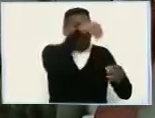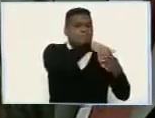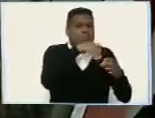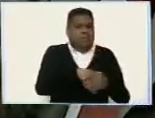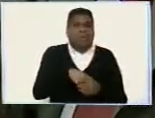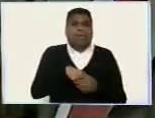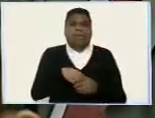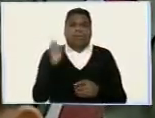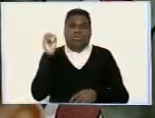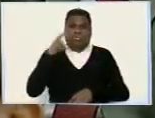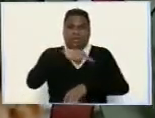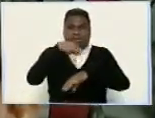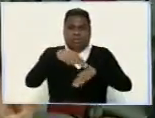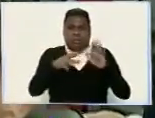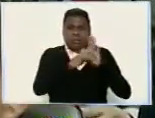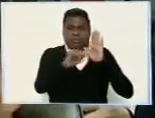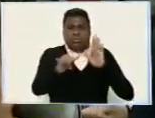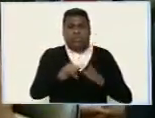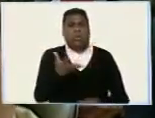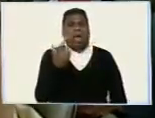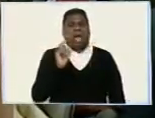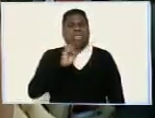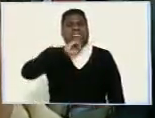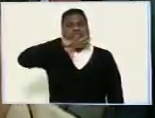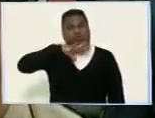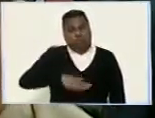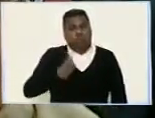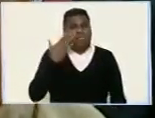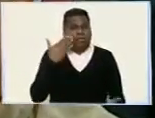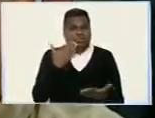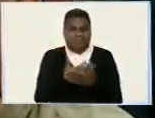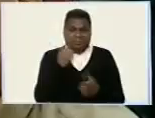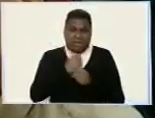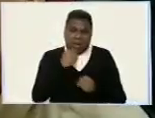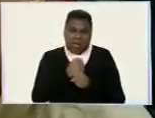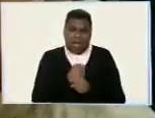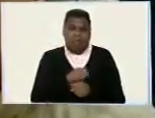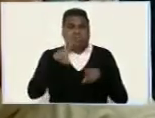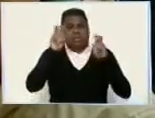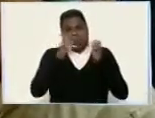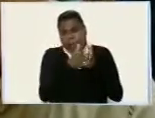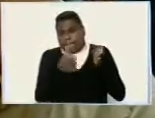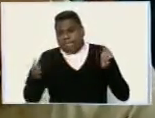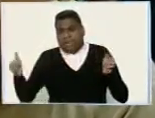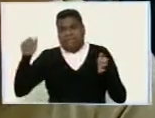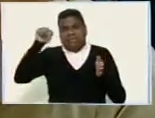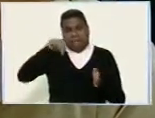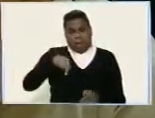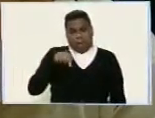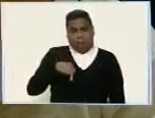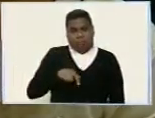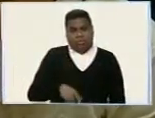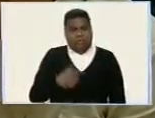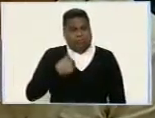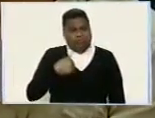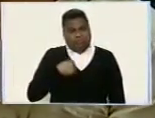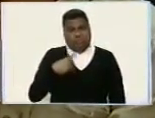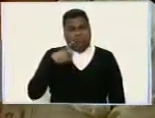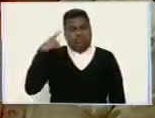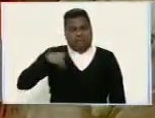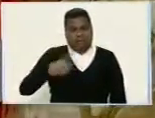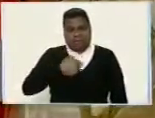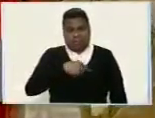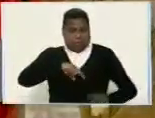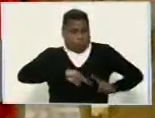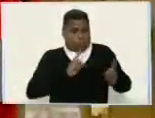Asamblea Nacional Constituyente tiene un papel histórico que jugar. En esta nueva etapa, yo de verdad les digo desde mi